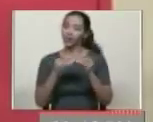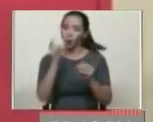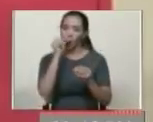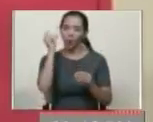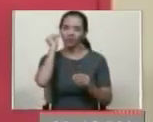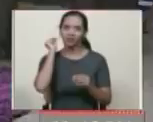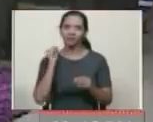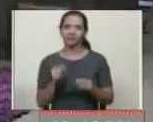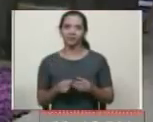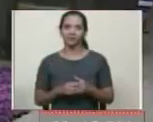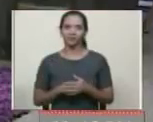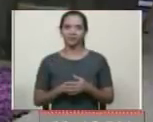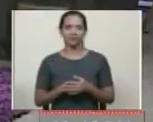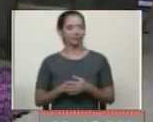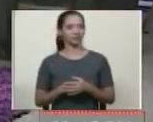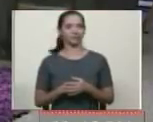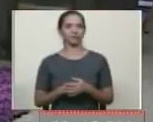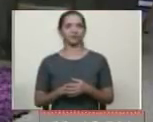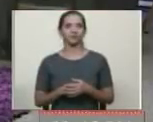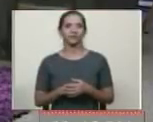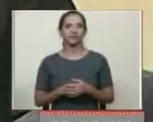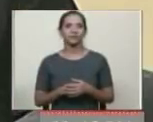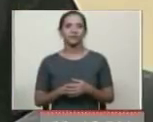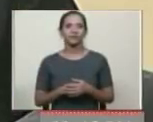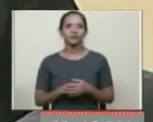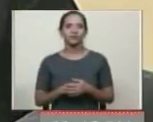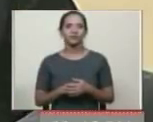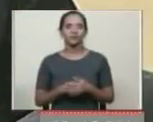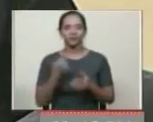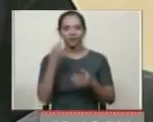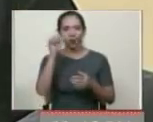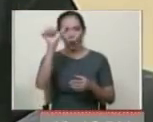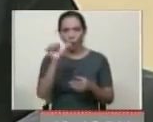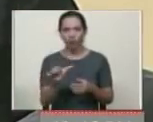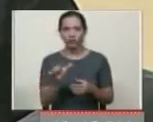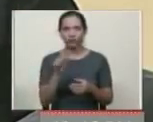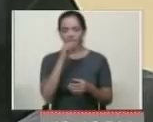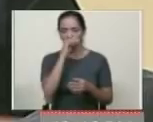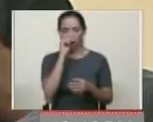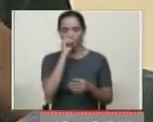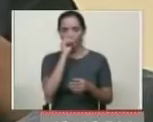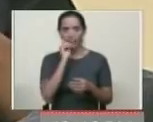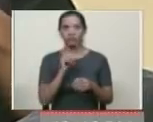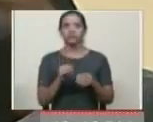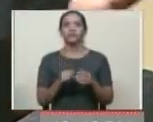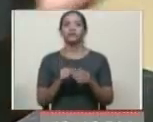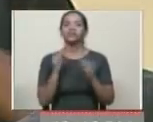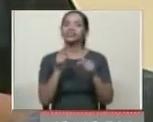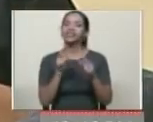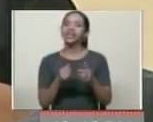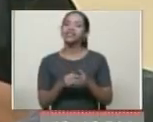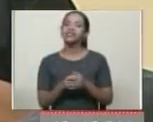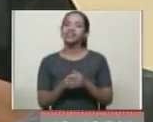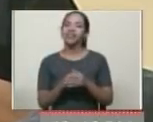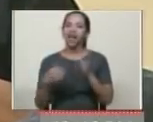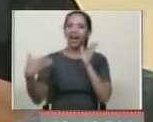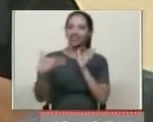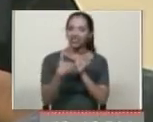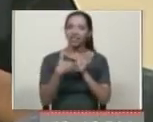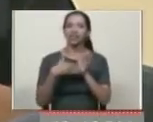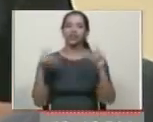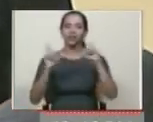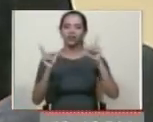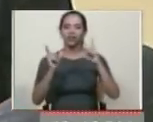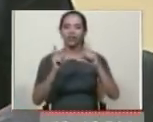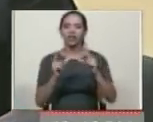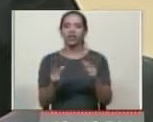ven ustedes desde el punto de vista de ese ataque mediático, desde las redes y los medios tradicionales,